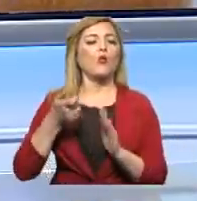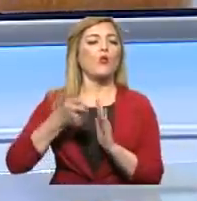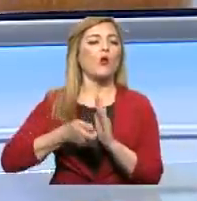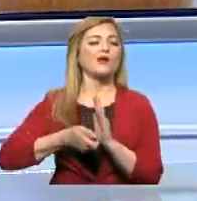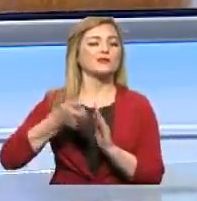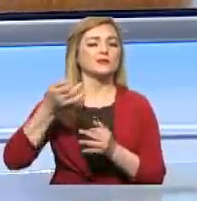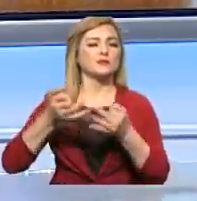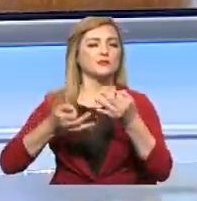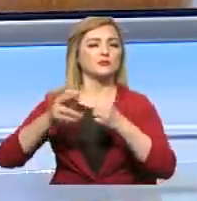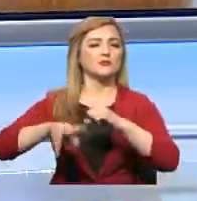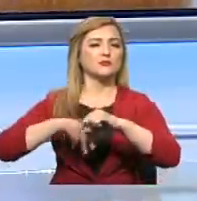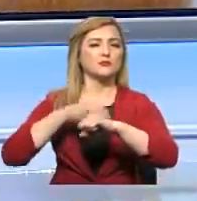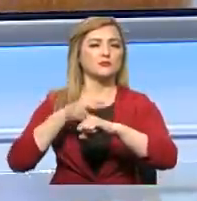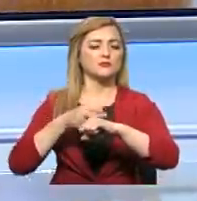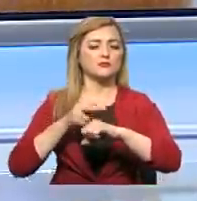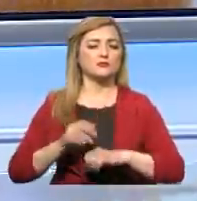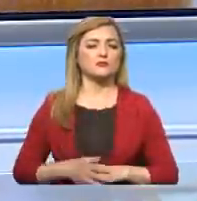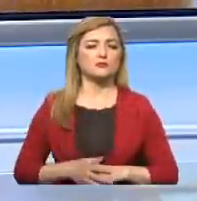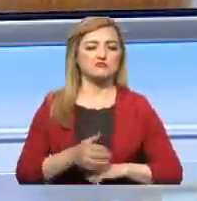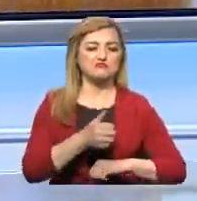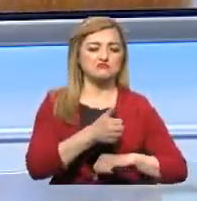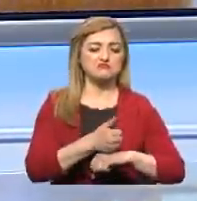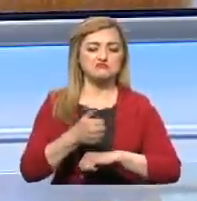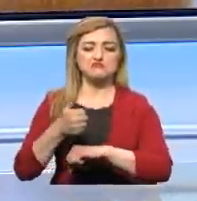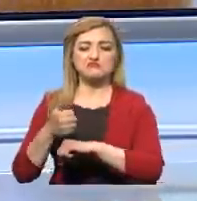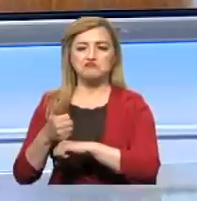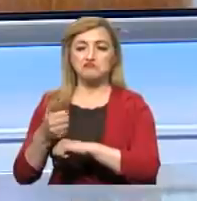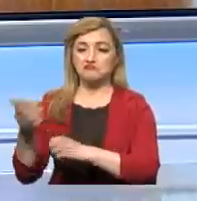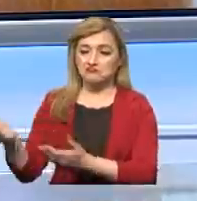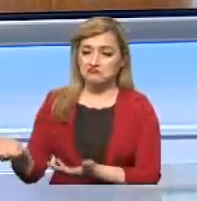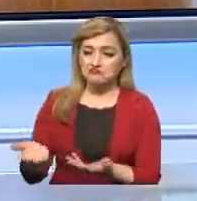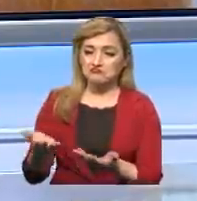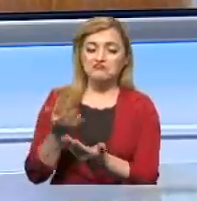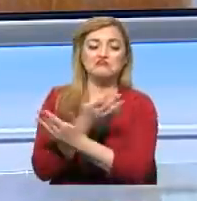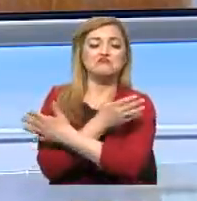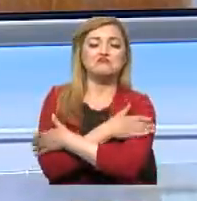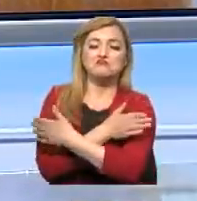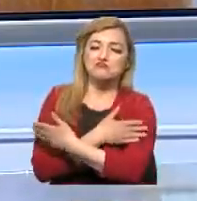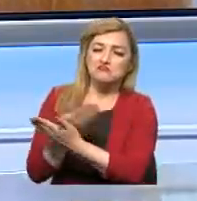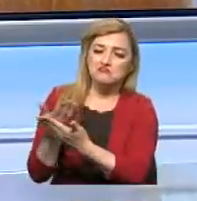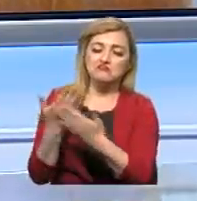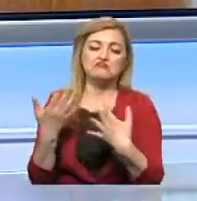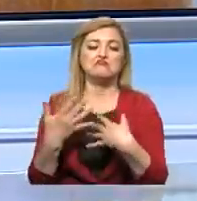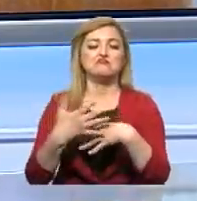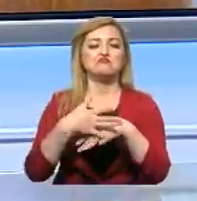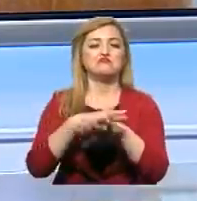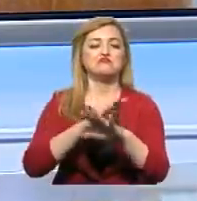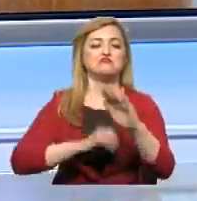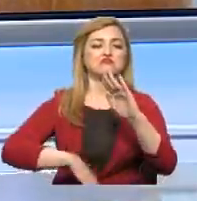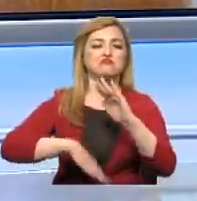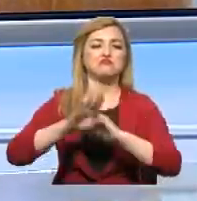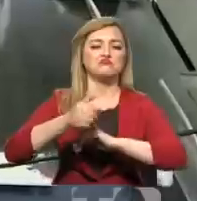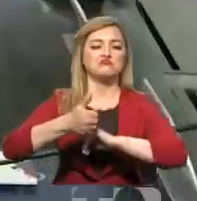Los titulares de ambas entidades felicitaron a los magistrados que se integraron al máximo tribunal del país.